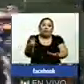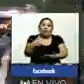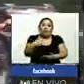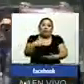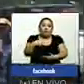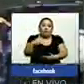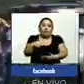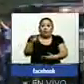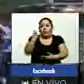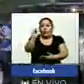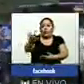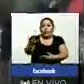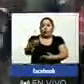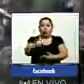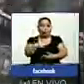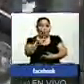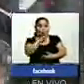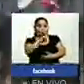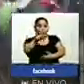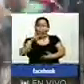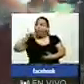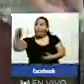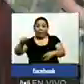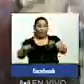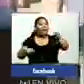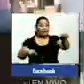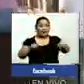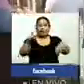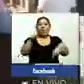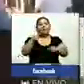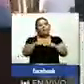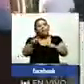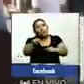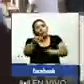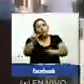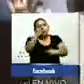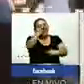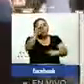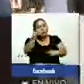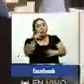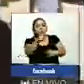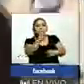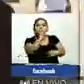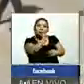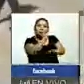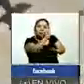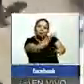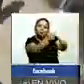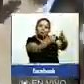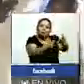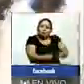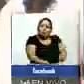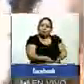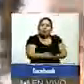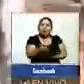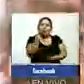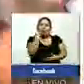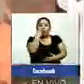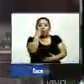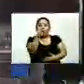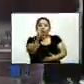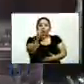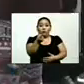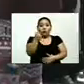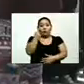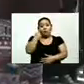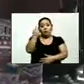estoy motivando aquí para que migre aquí, migre para allá, pero hay otros países más humanitarios. Hemos visto con el presidente